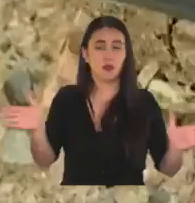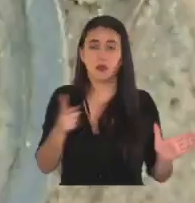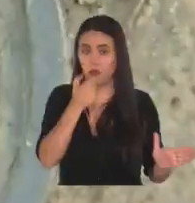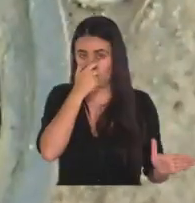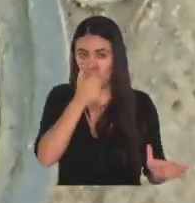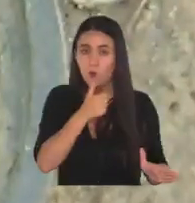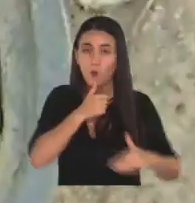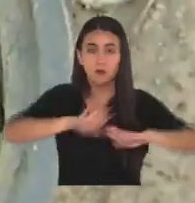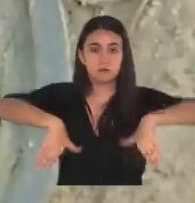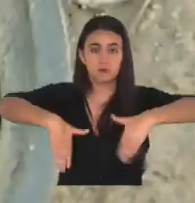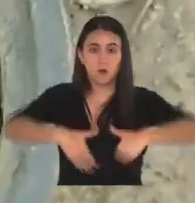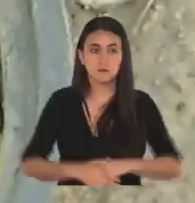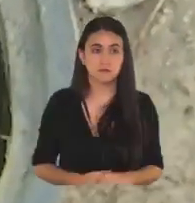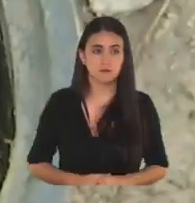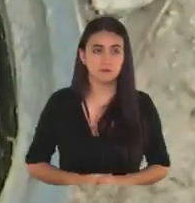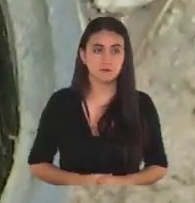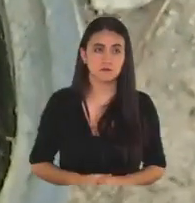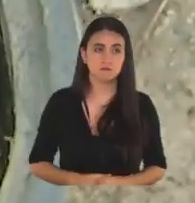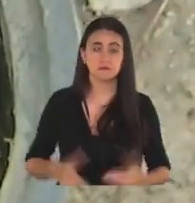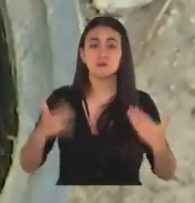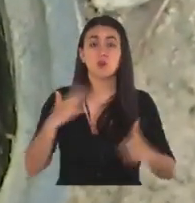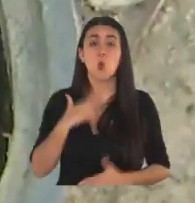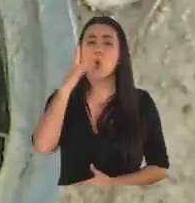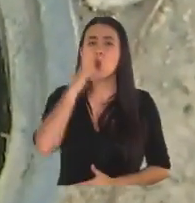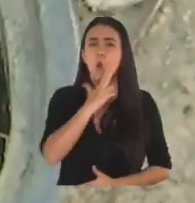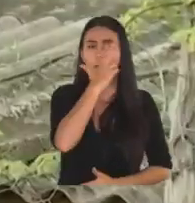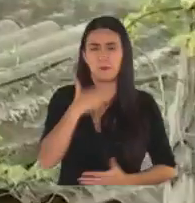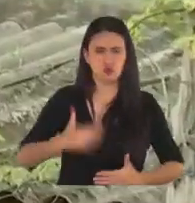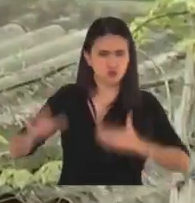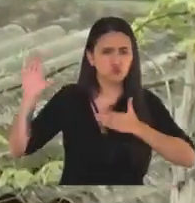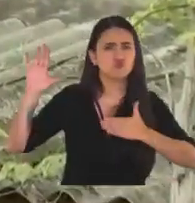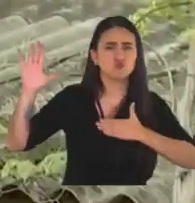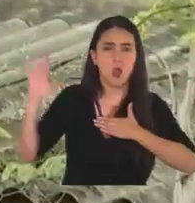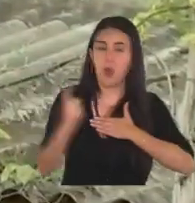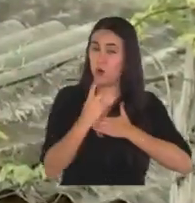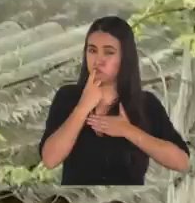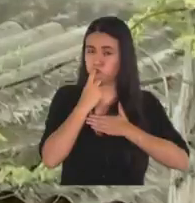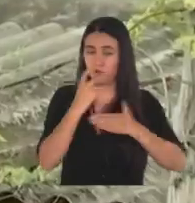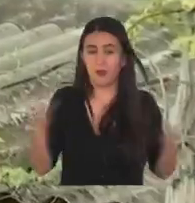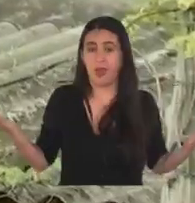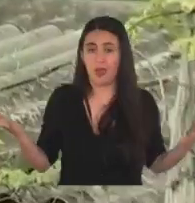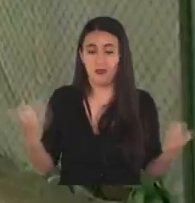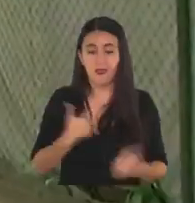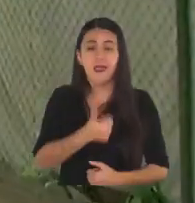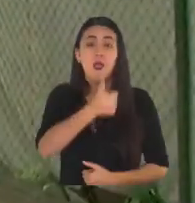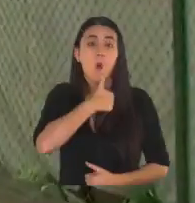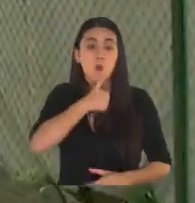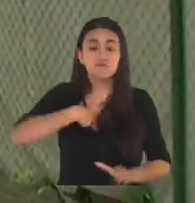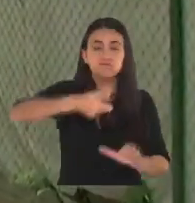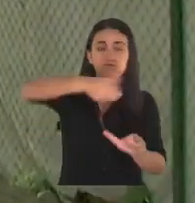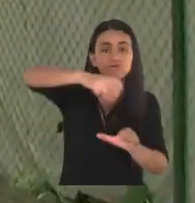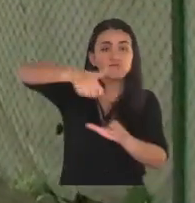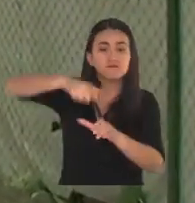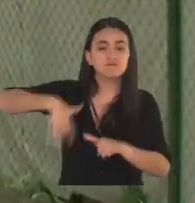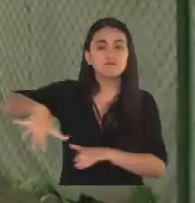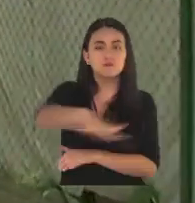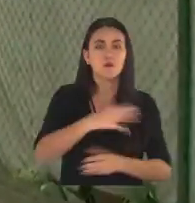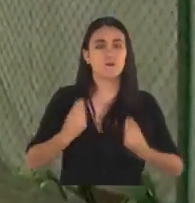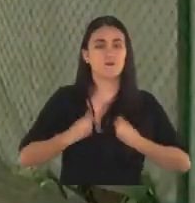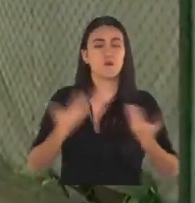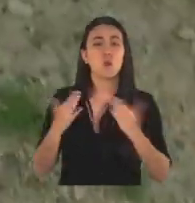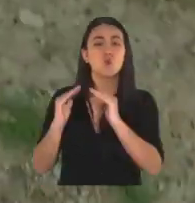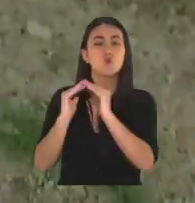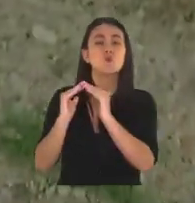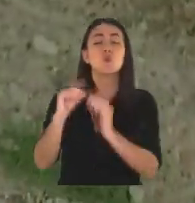nada. Compromiso moral que quedó en promesas vacías, porque el sueño de tener agua potable para los habitantes de San Pedro en zona rural